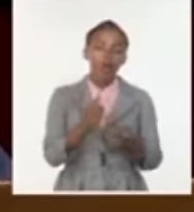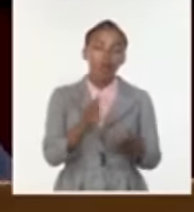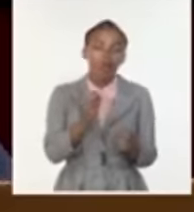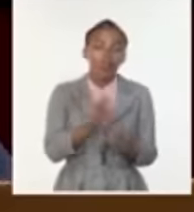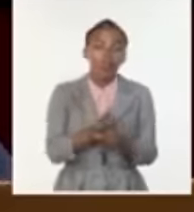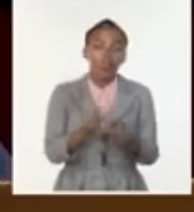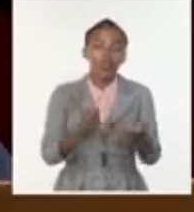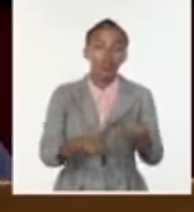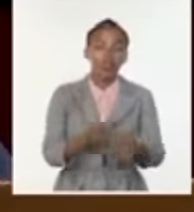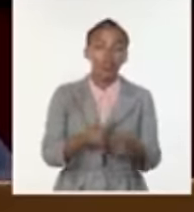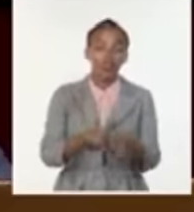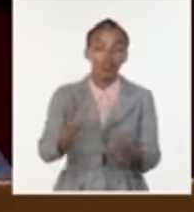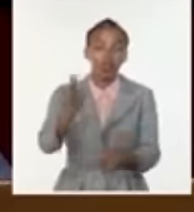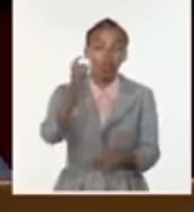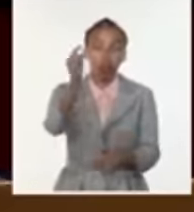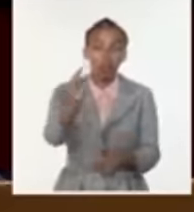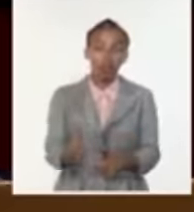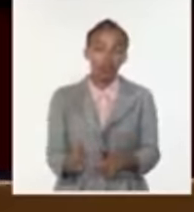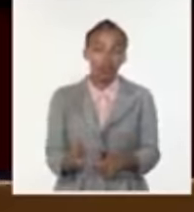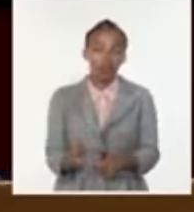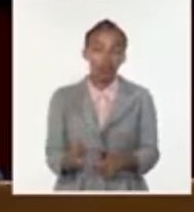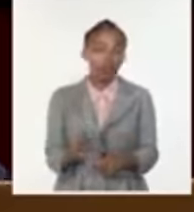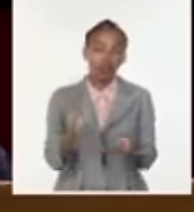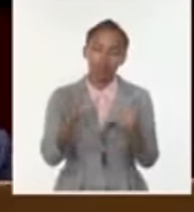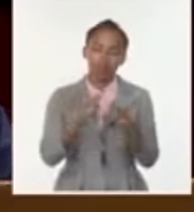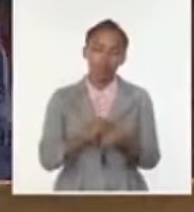cuenta? Se identificaron